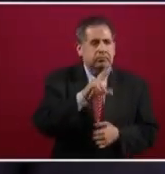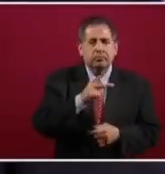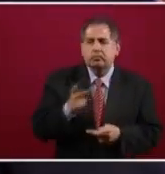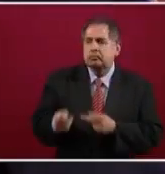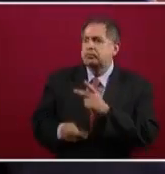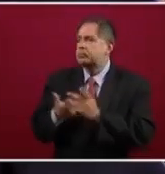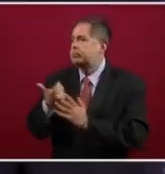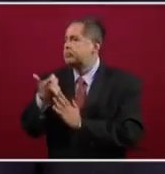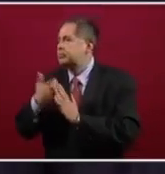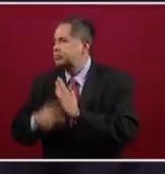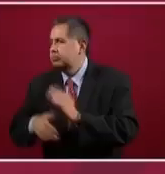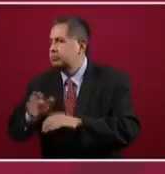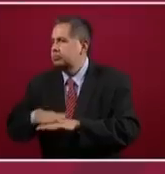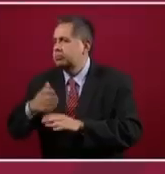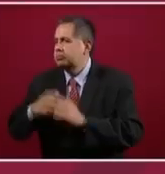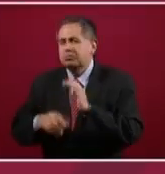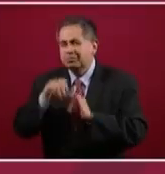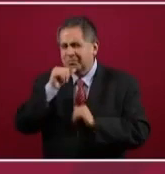a precios